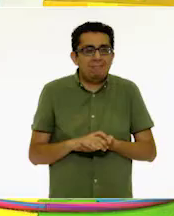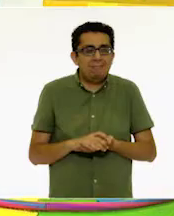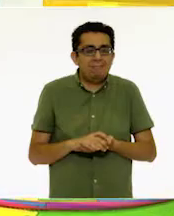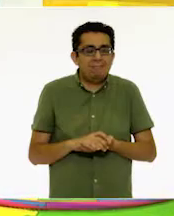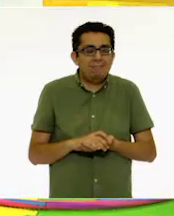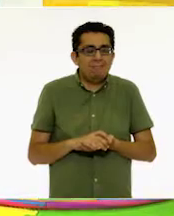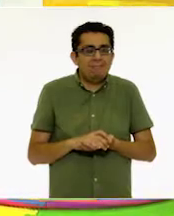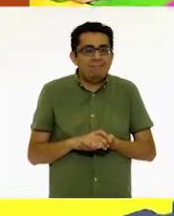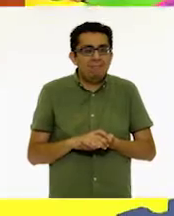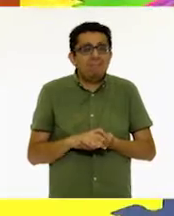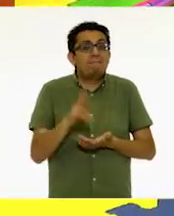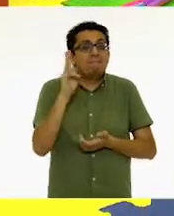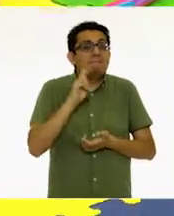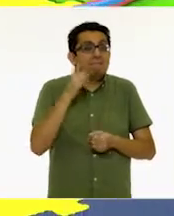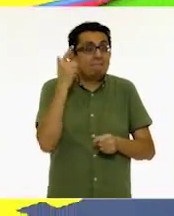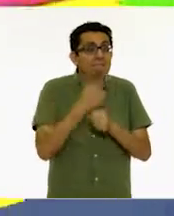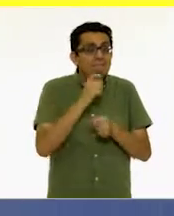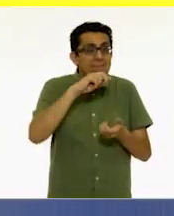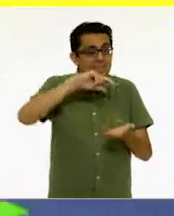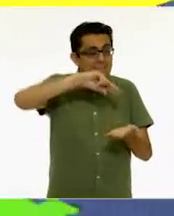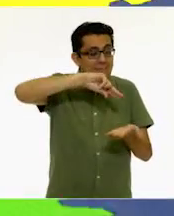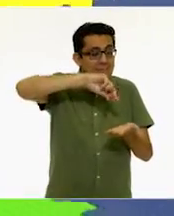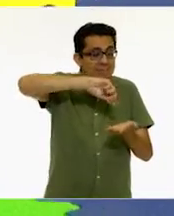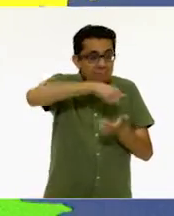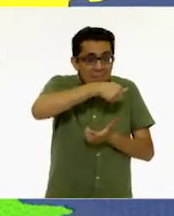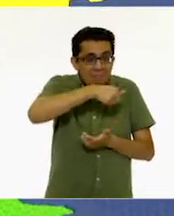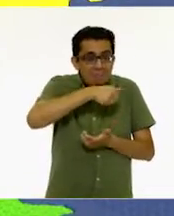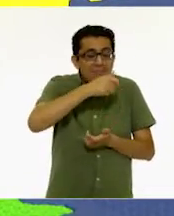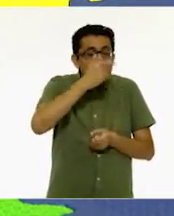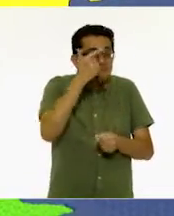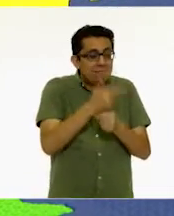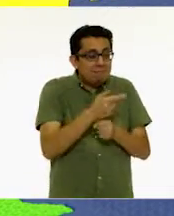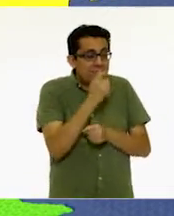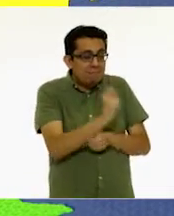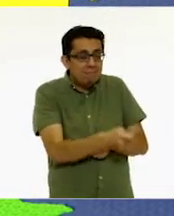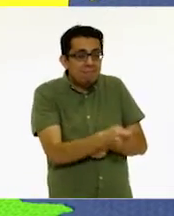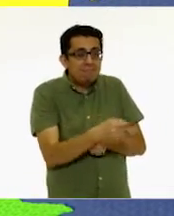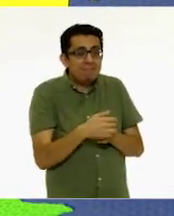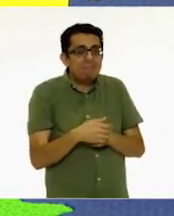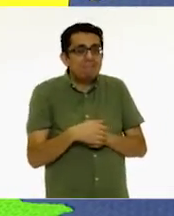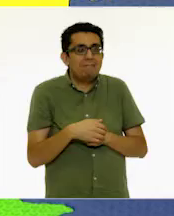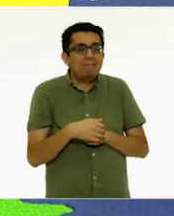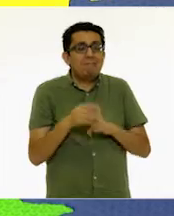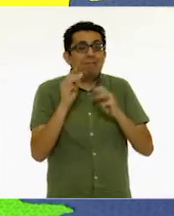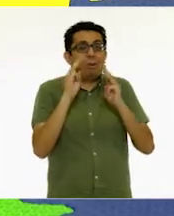Ay, a ver qué sale. ¡Gira, gira, gira, gira, gira, gira, gira, gira, gira! ¡Oh!